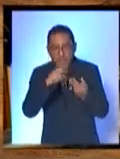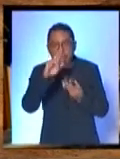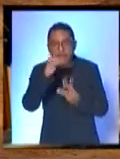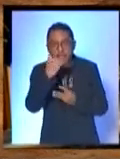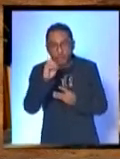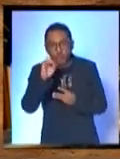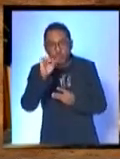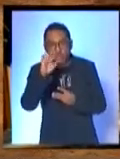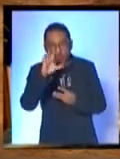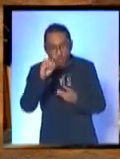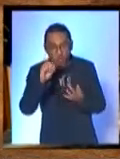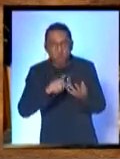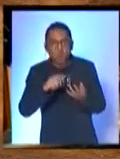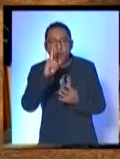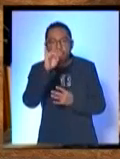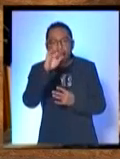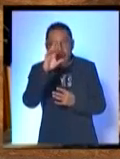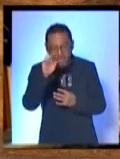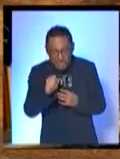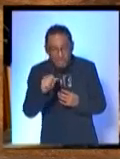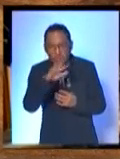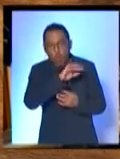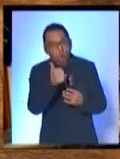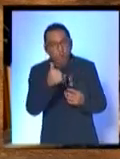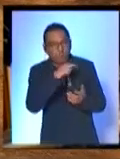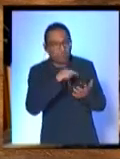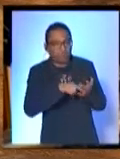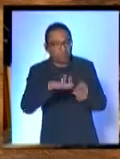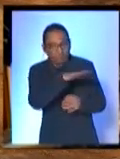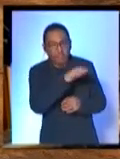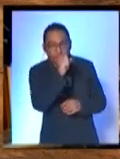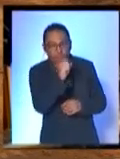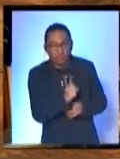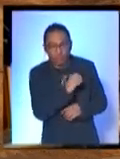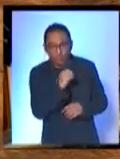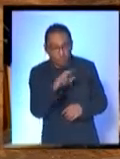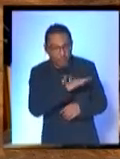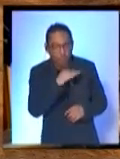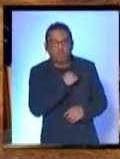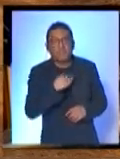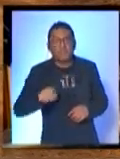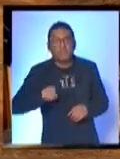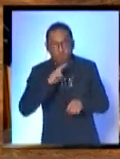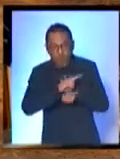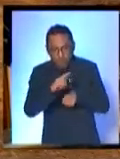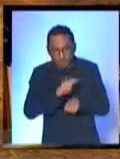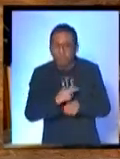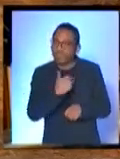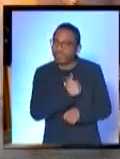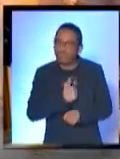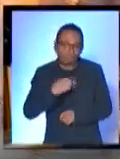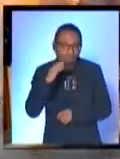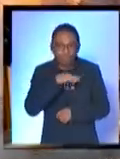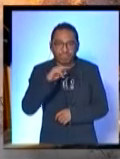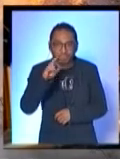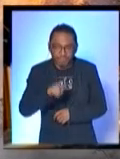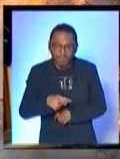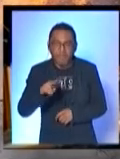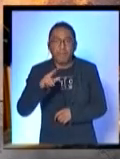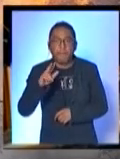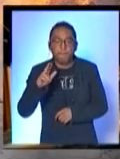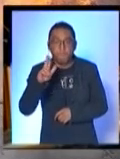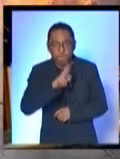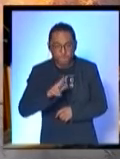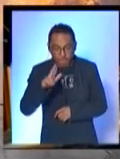Seco, Tejerías y otras áreas más de la zona suroriente del municipio. Y bueno, lamentablemente desde ayer martes y